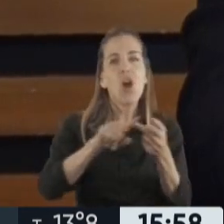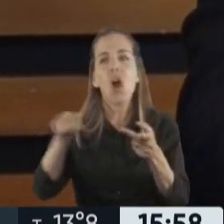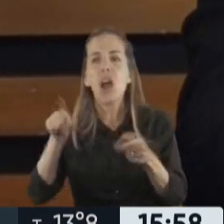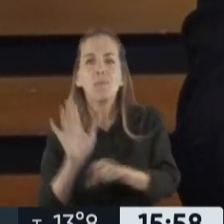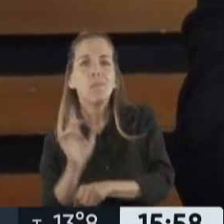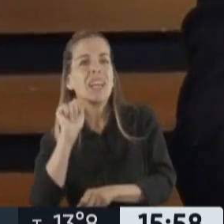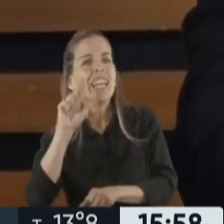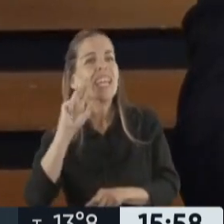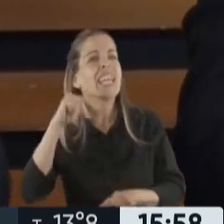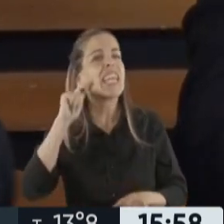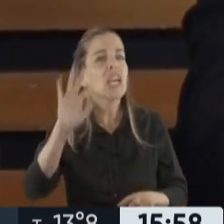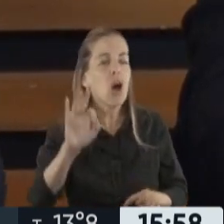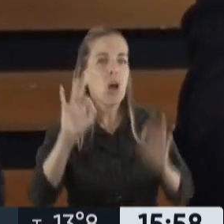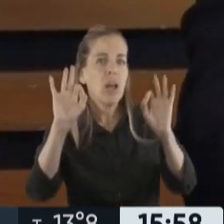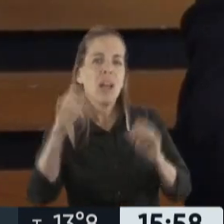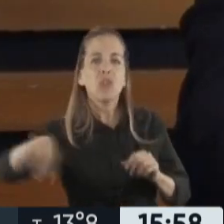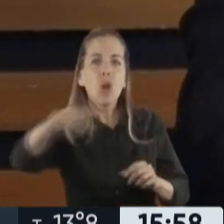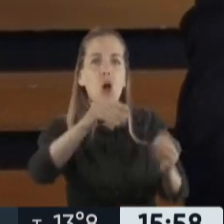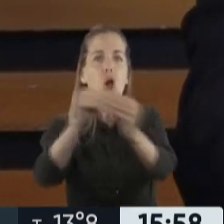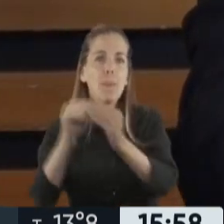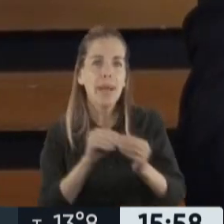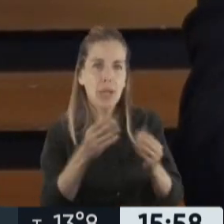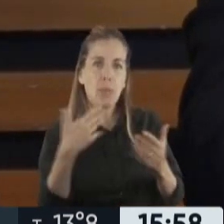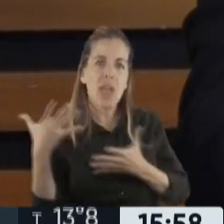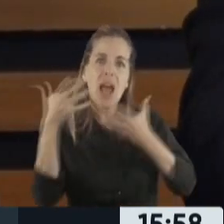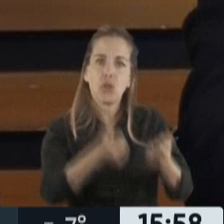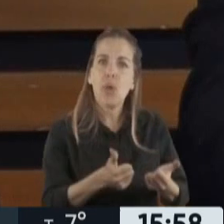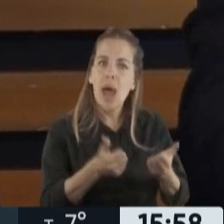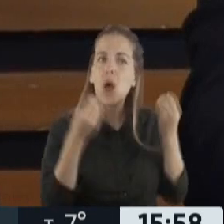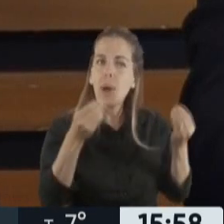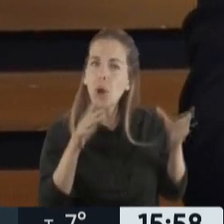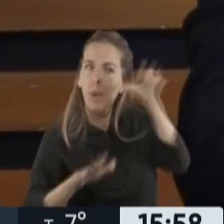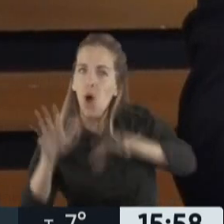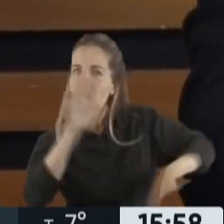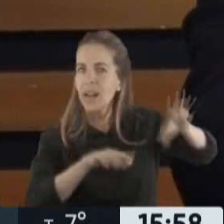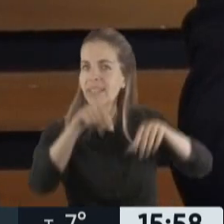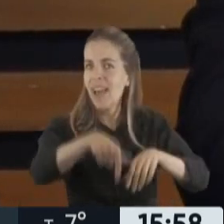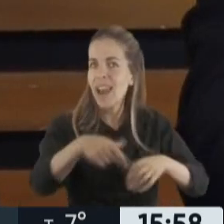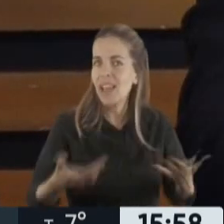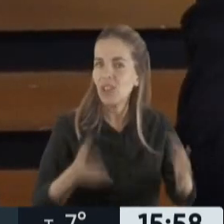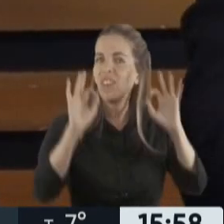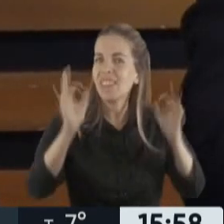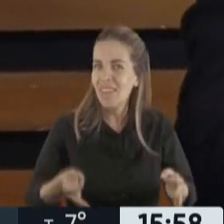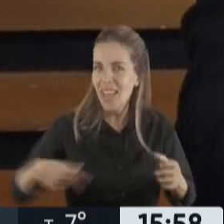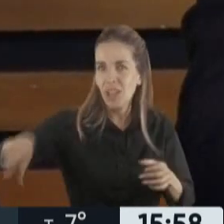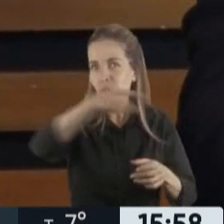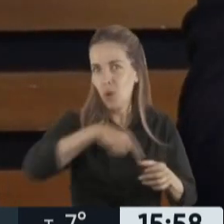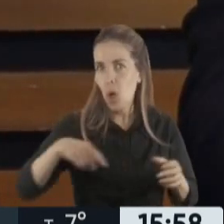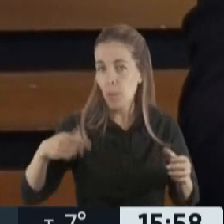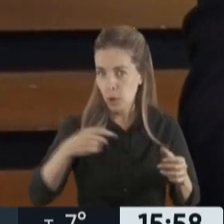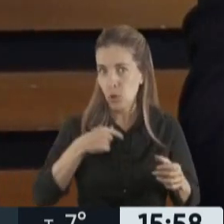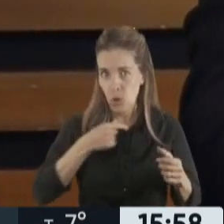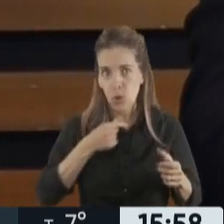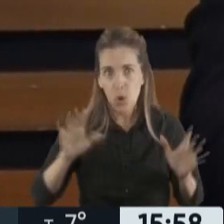sabían ayudarlo, podían ayudarlo a encauzar esto, y porque definitivamente yo